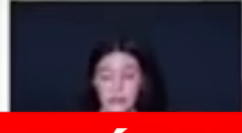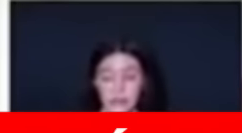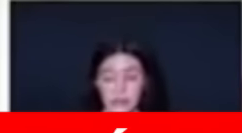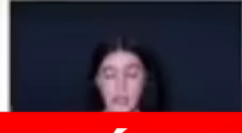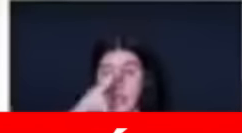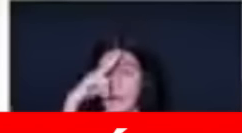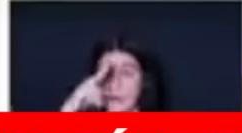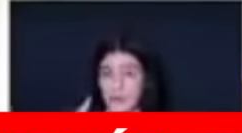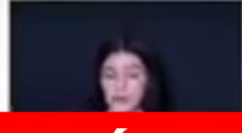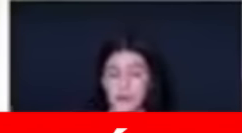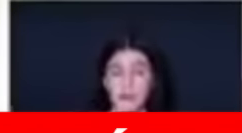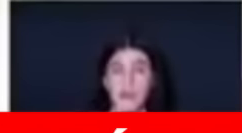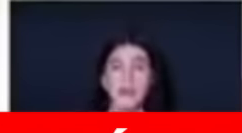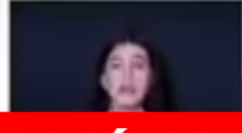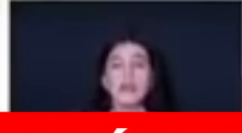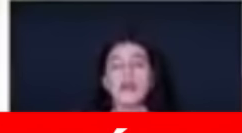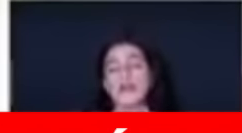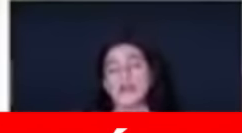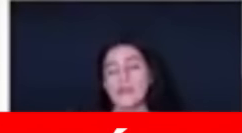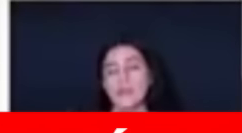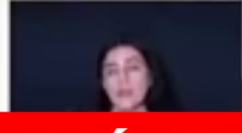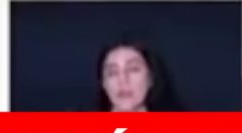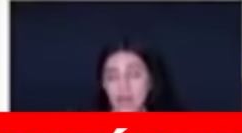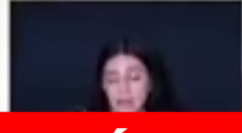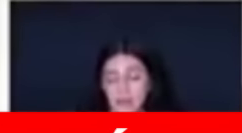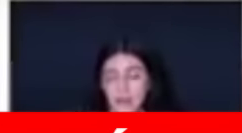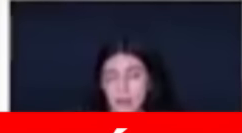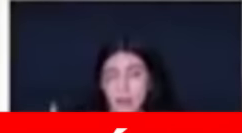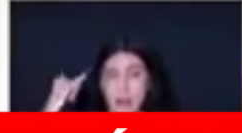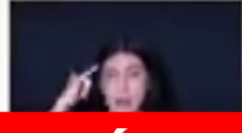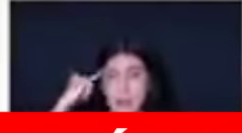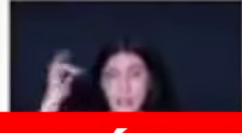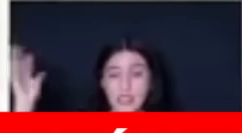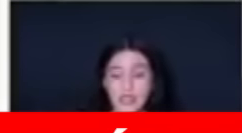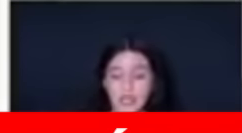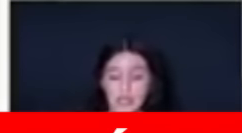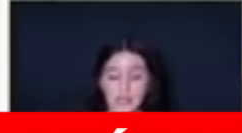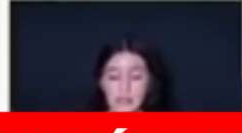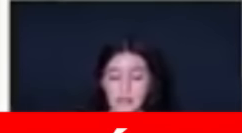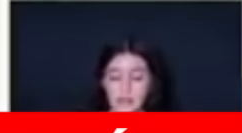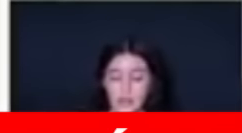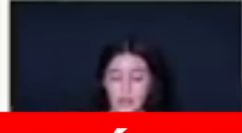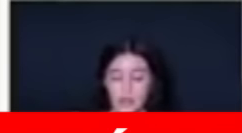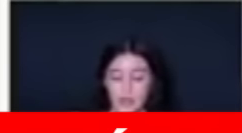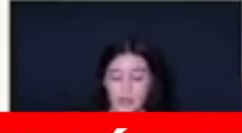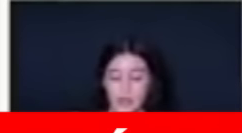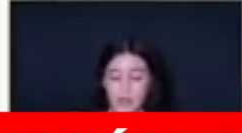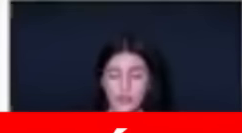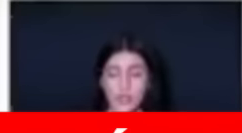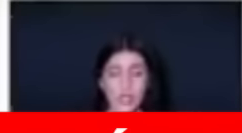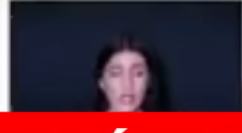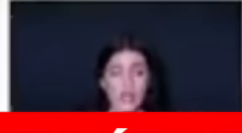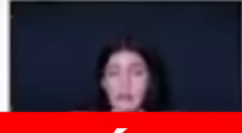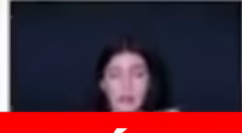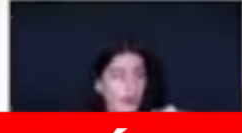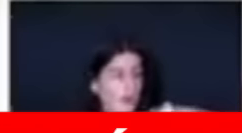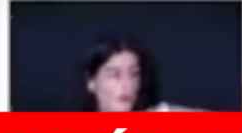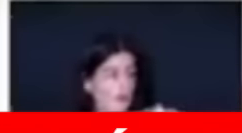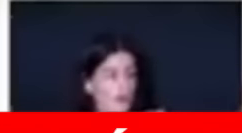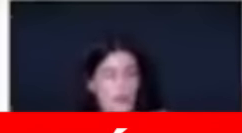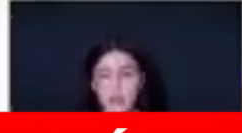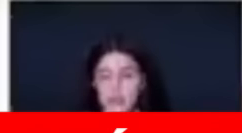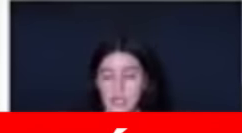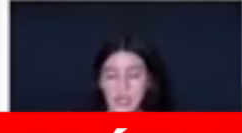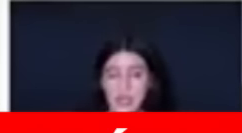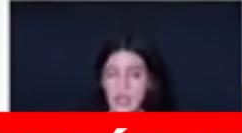un México donde las comunidades indígenas no sean desplazadas, que